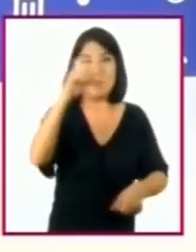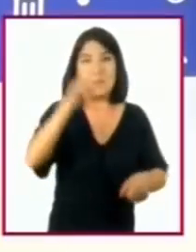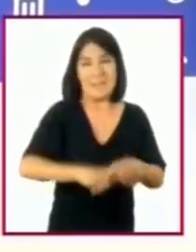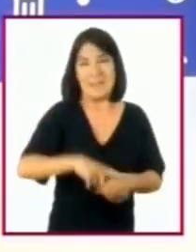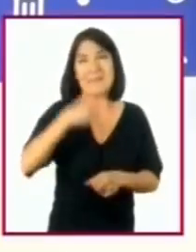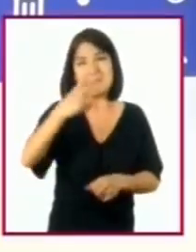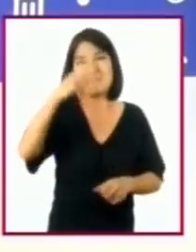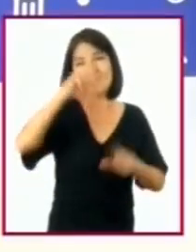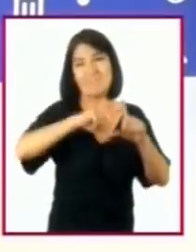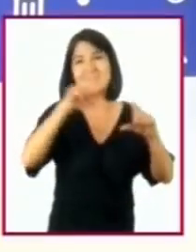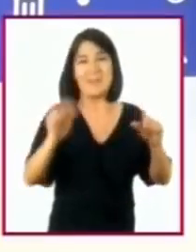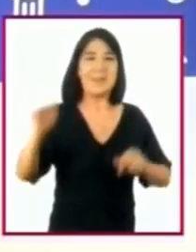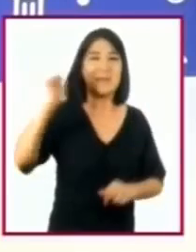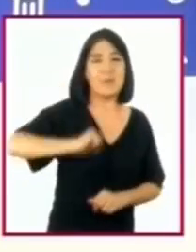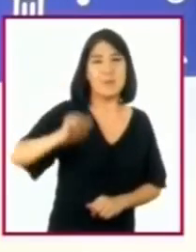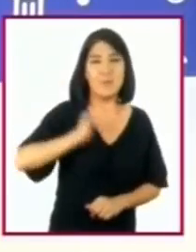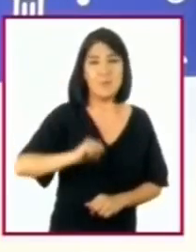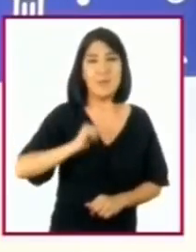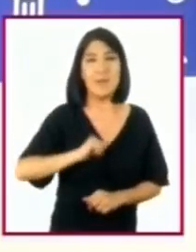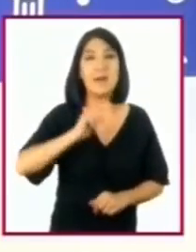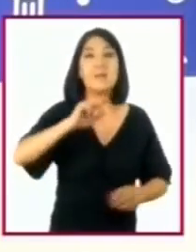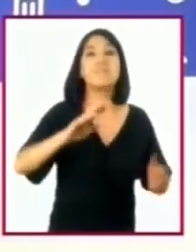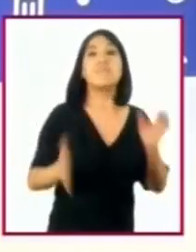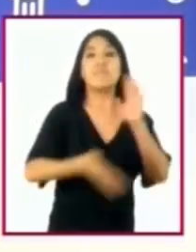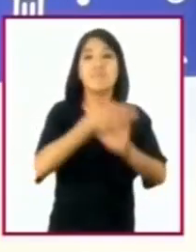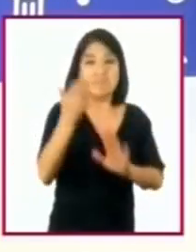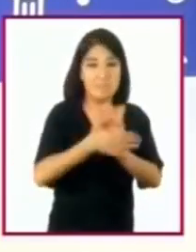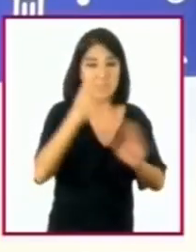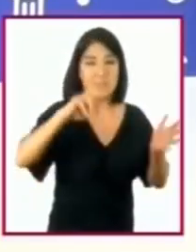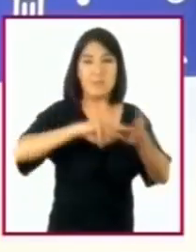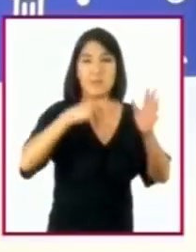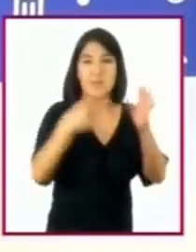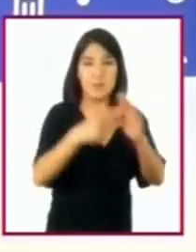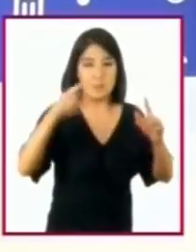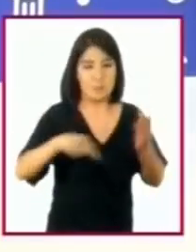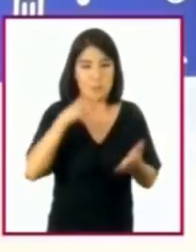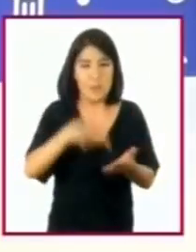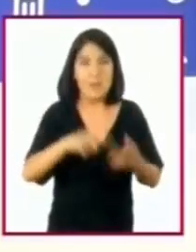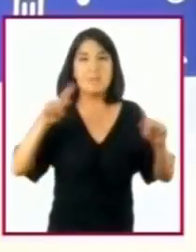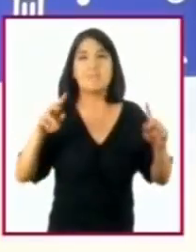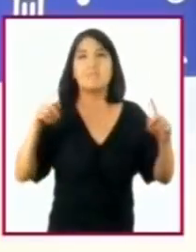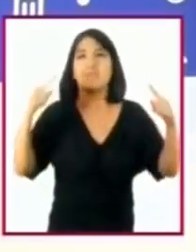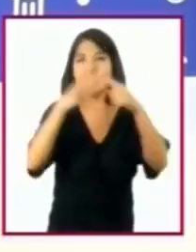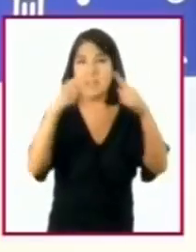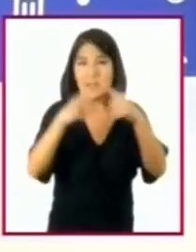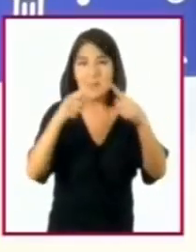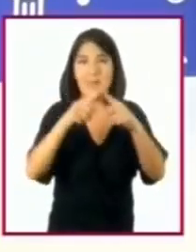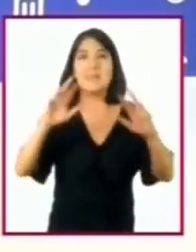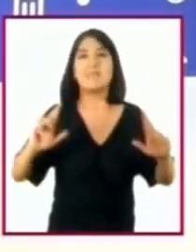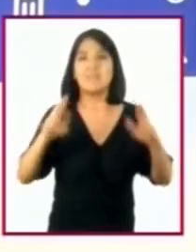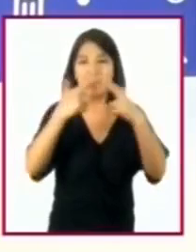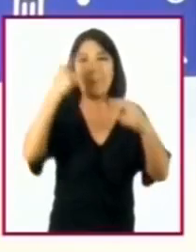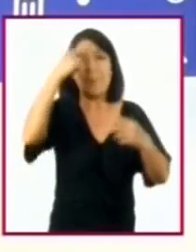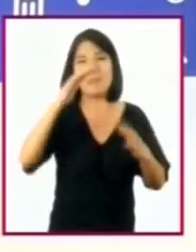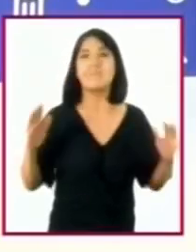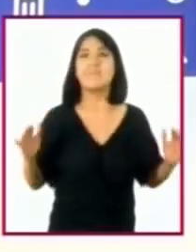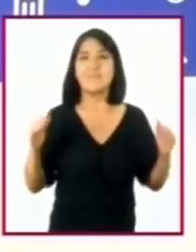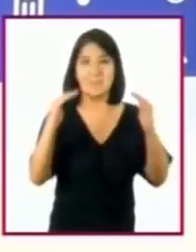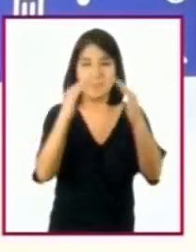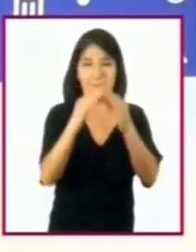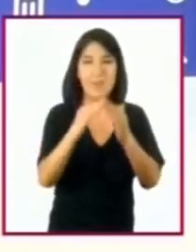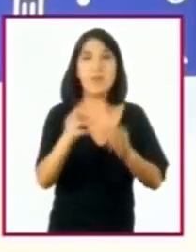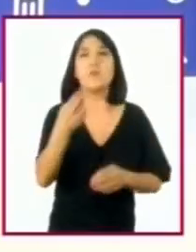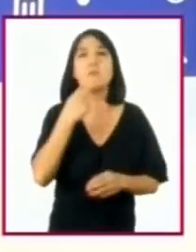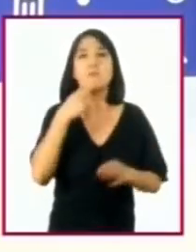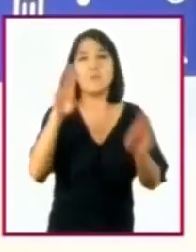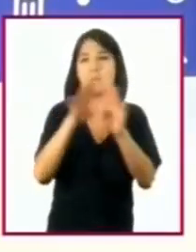antiguo fueron la construcción y planeación de centros ceremoniales y basamentos piramidales, el uso de